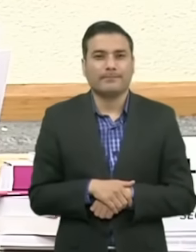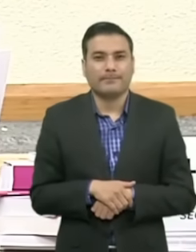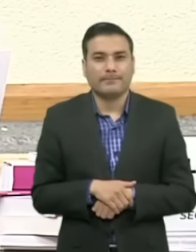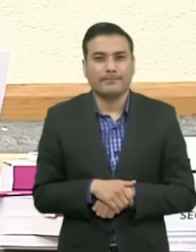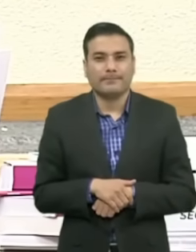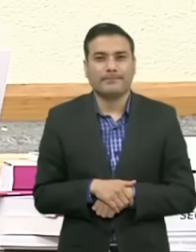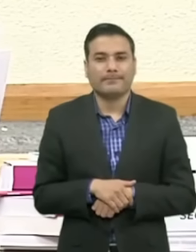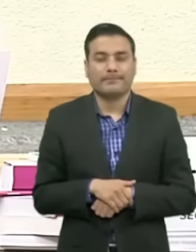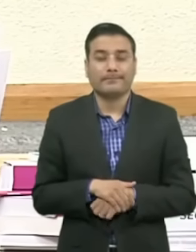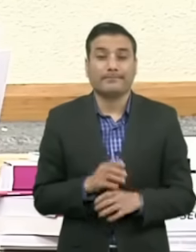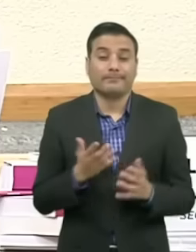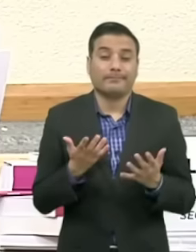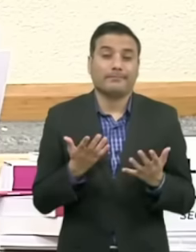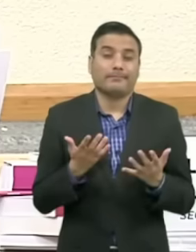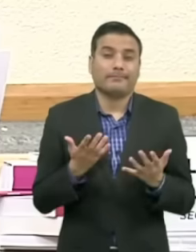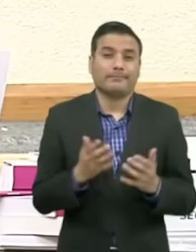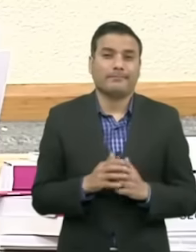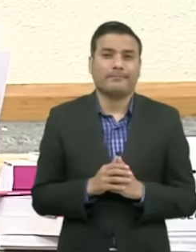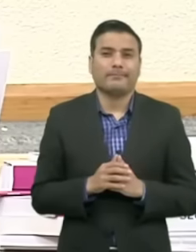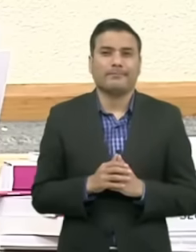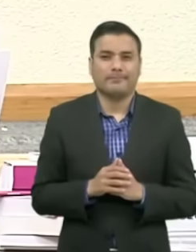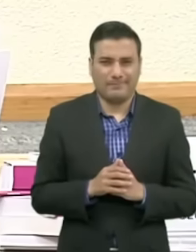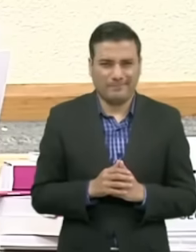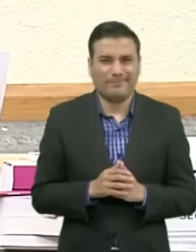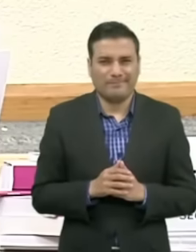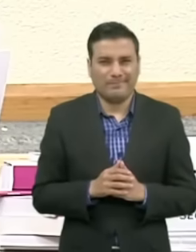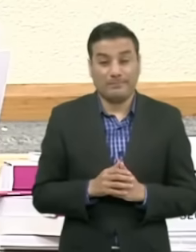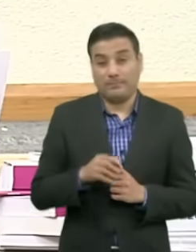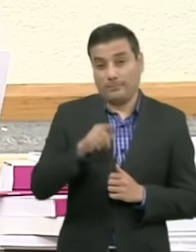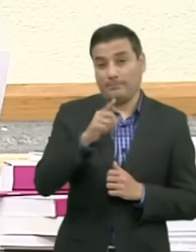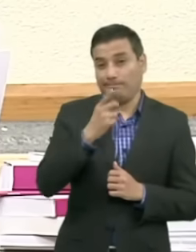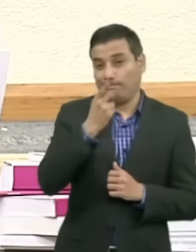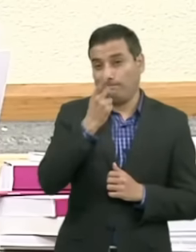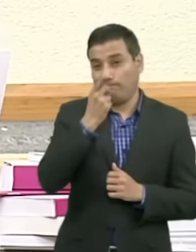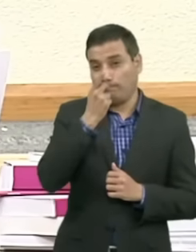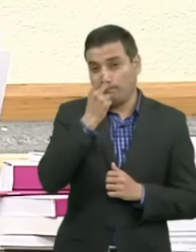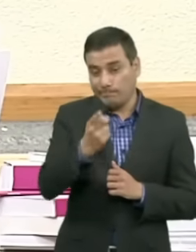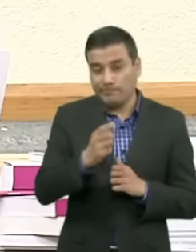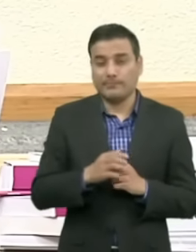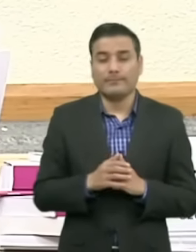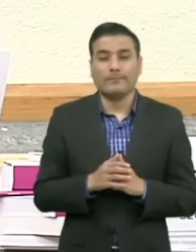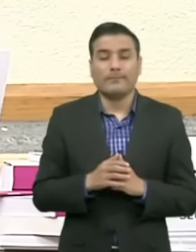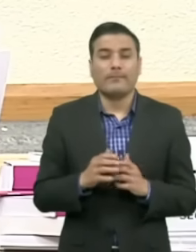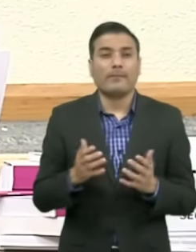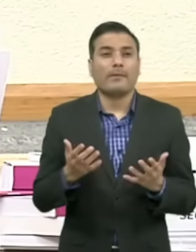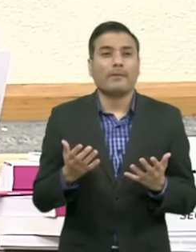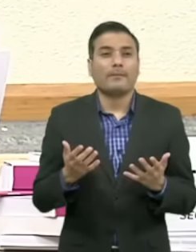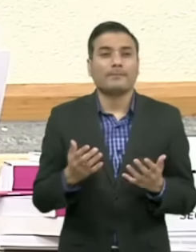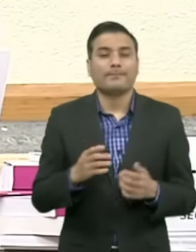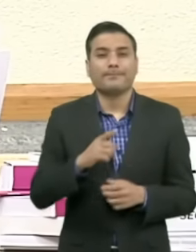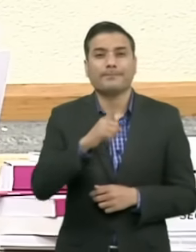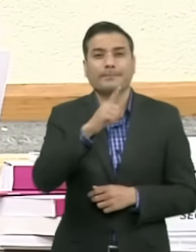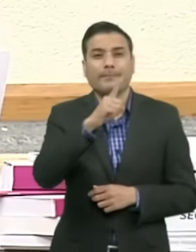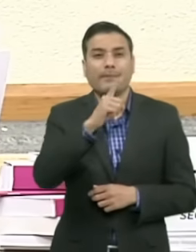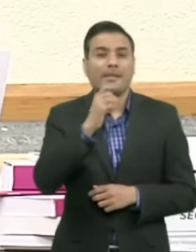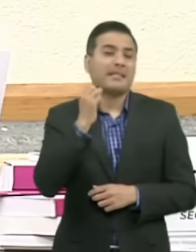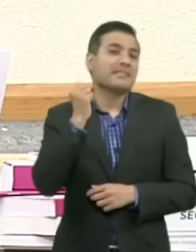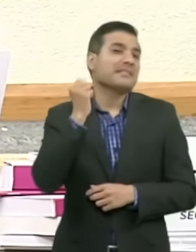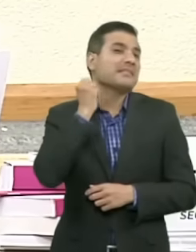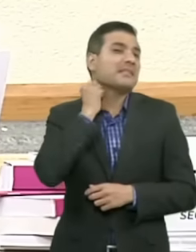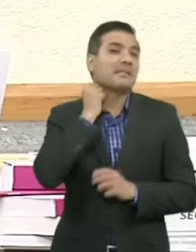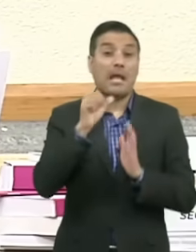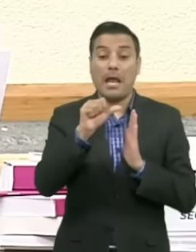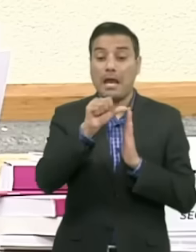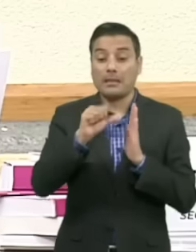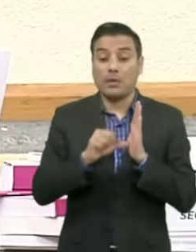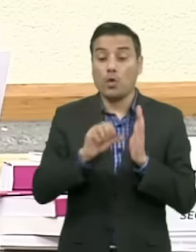hablando de una manera subrepticia que se introduce una reforma al artículo